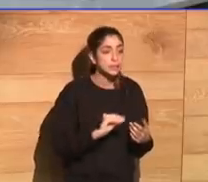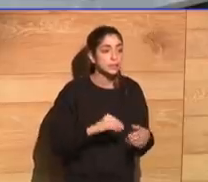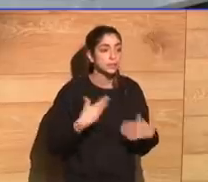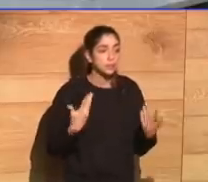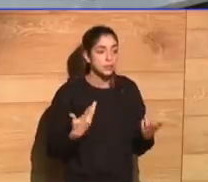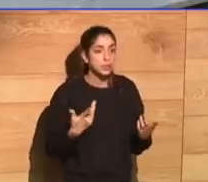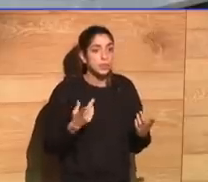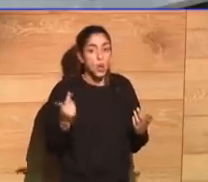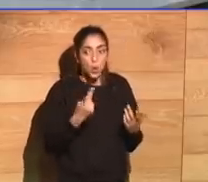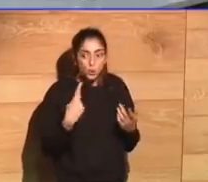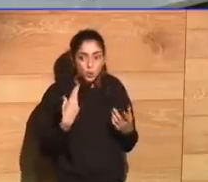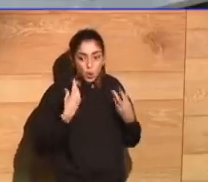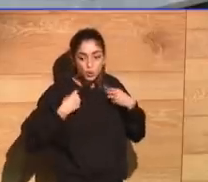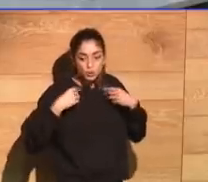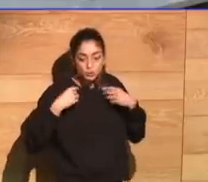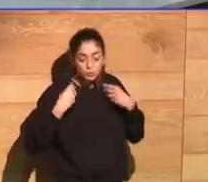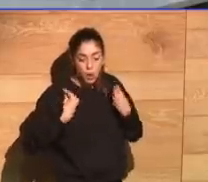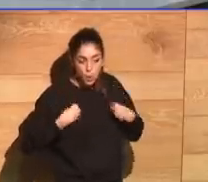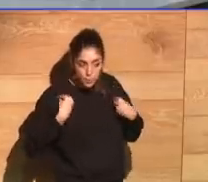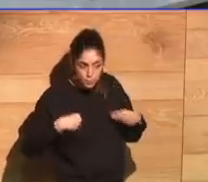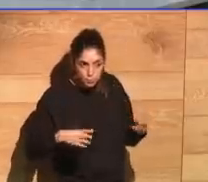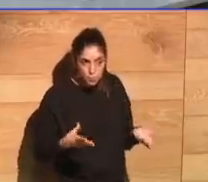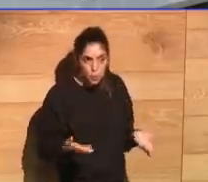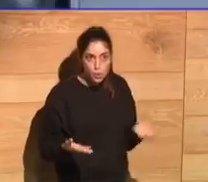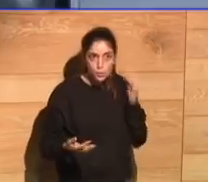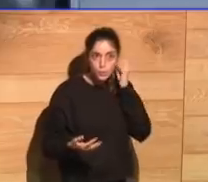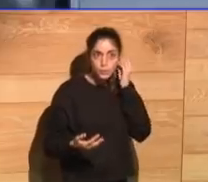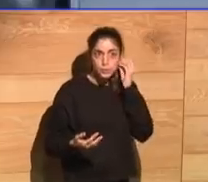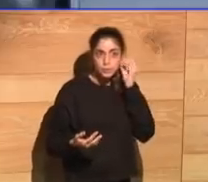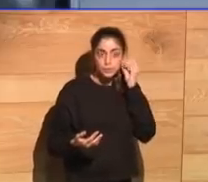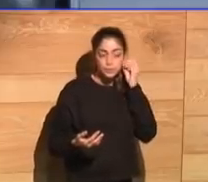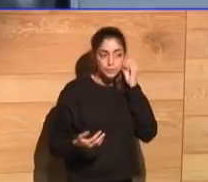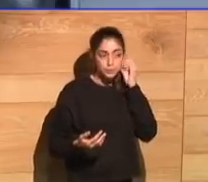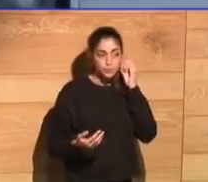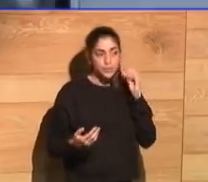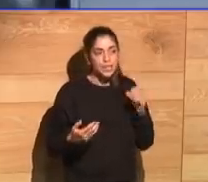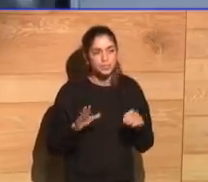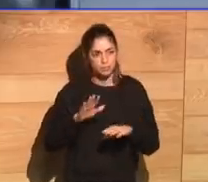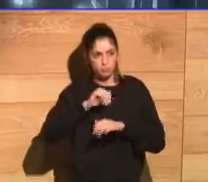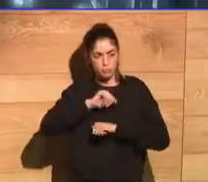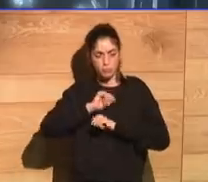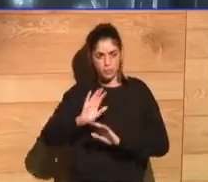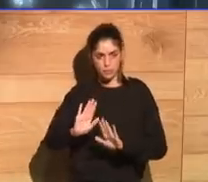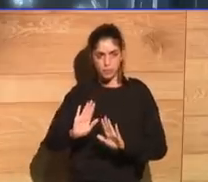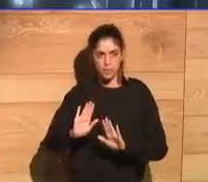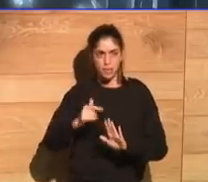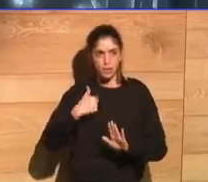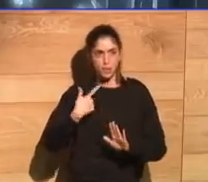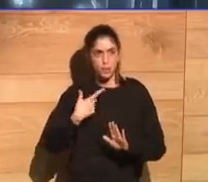somos lo mismo. Y si es otro, pues Whedon en el primer... ¿Cómo? O sea, espera, porque yo antes he invitado a